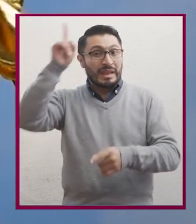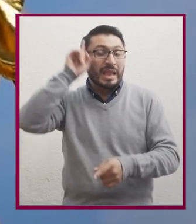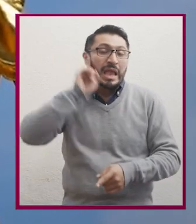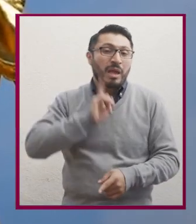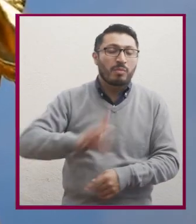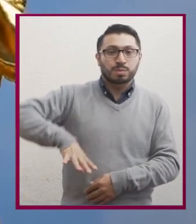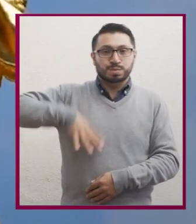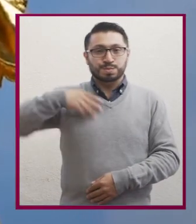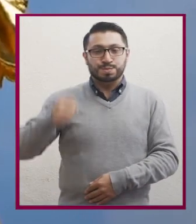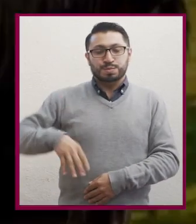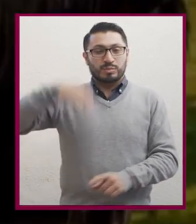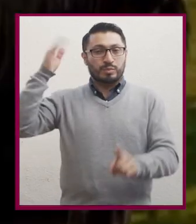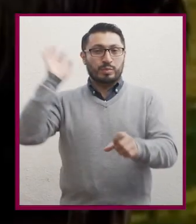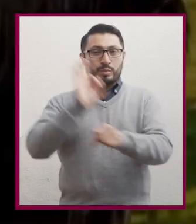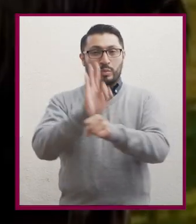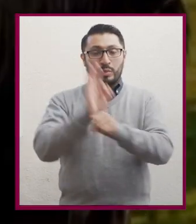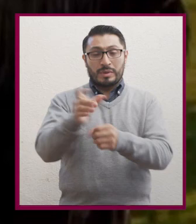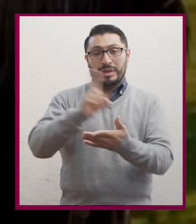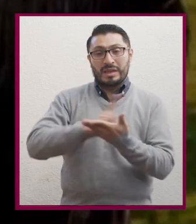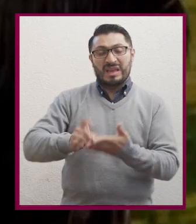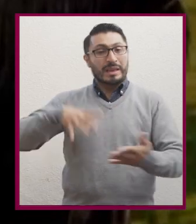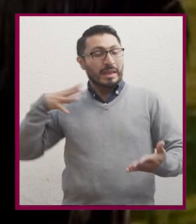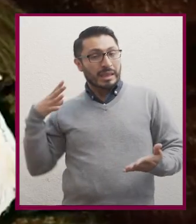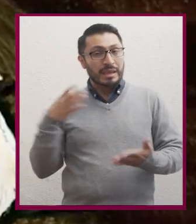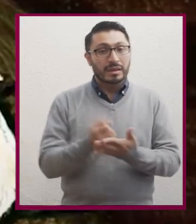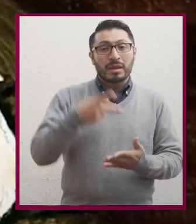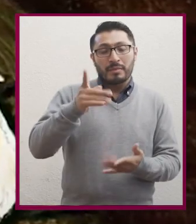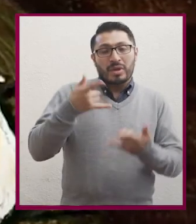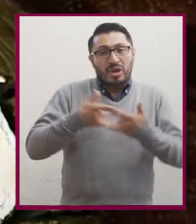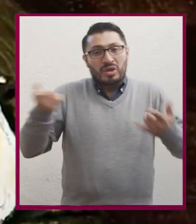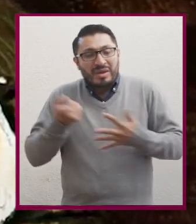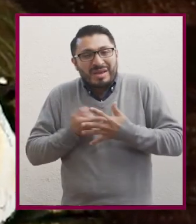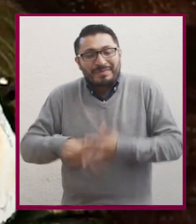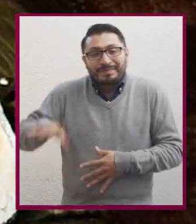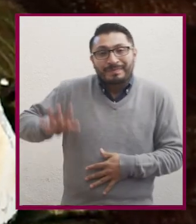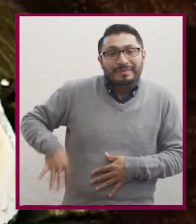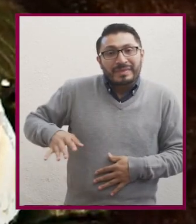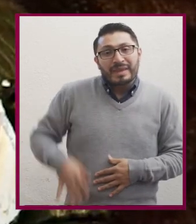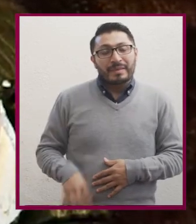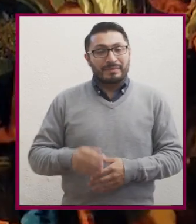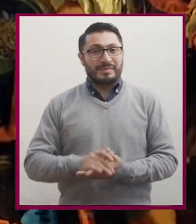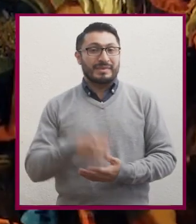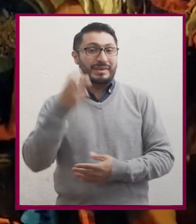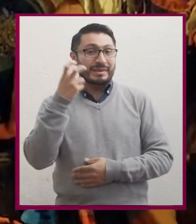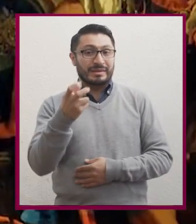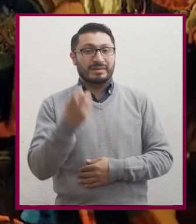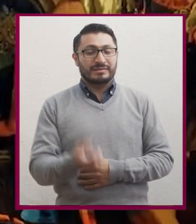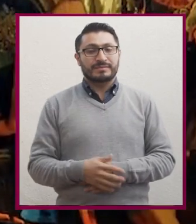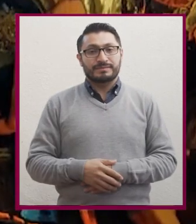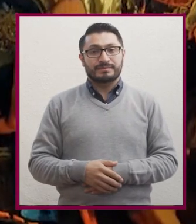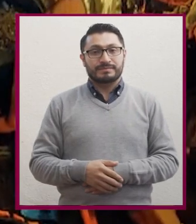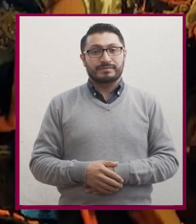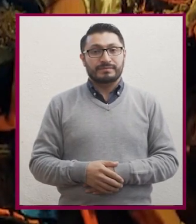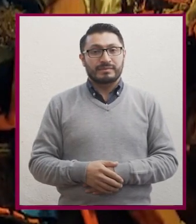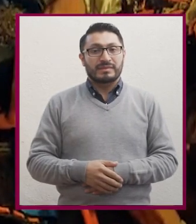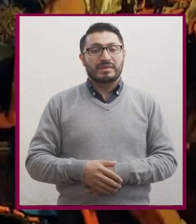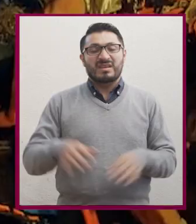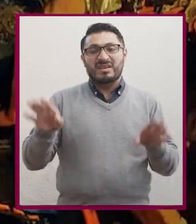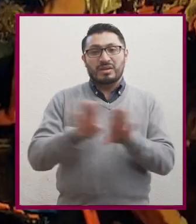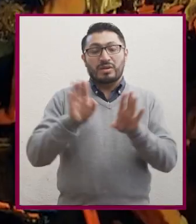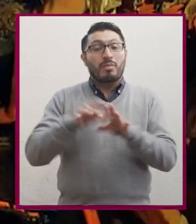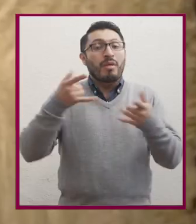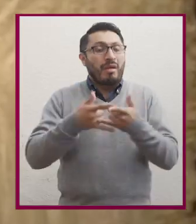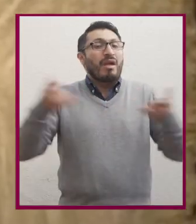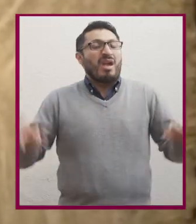han luchado por sus derechos, aunque la historia apenas se empieza a ocupar de su estudio. A menudo se dice historia de